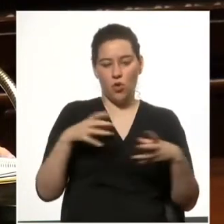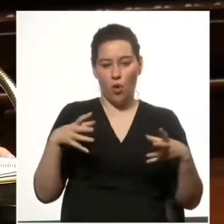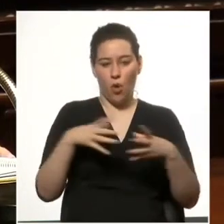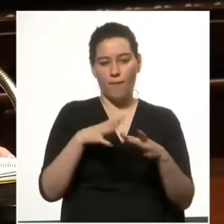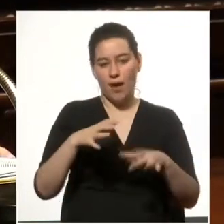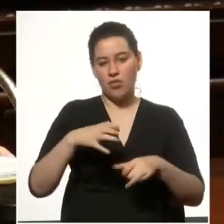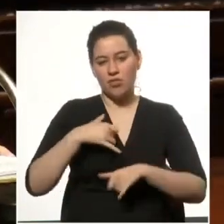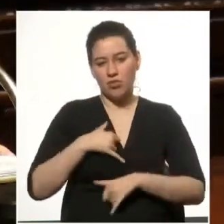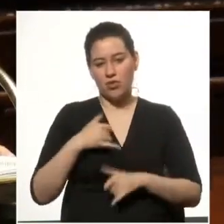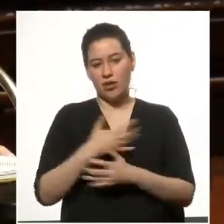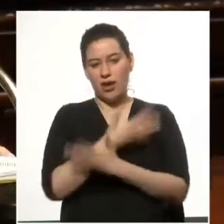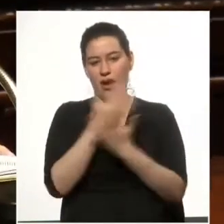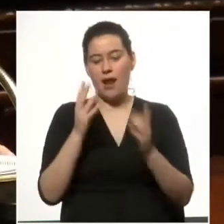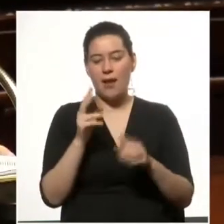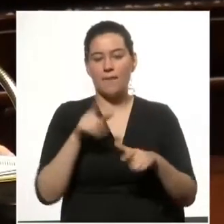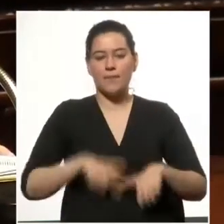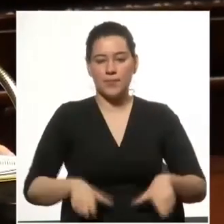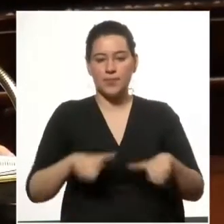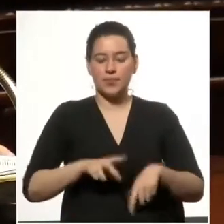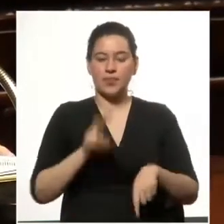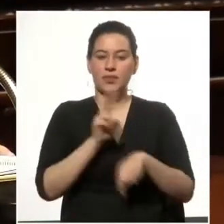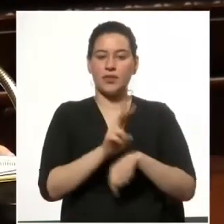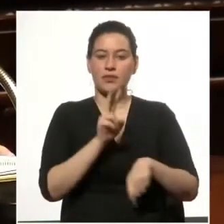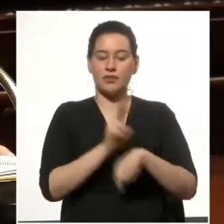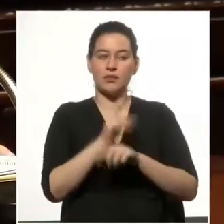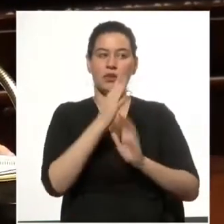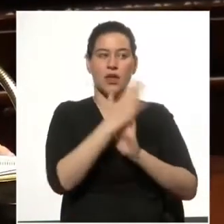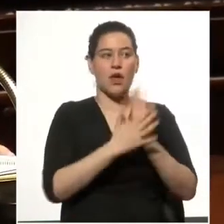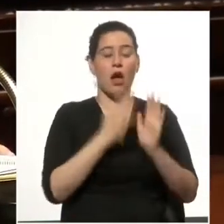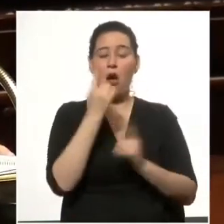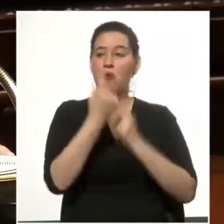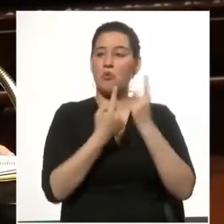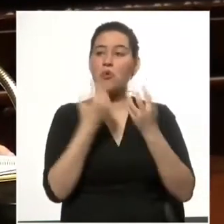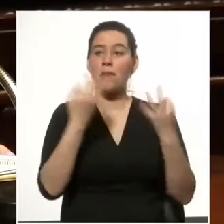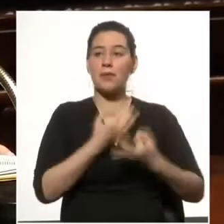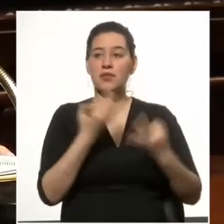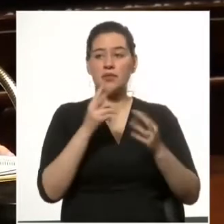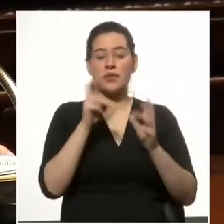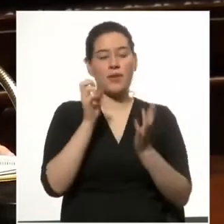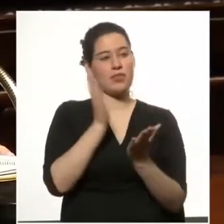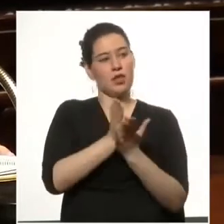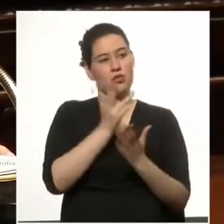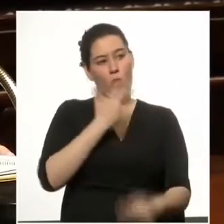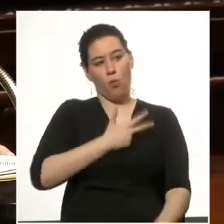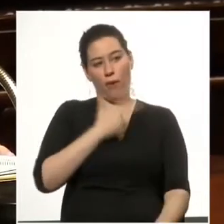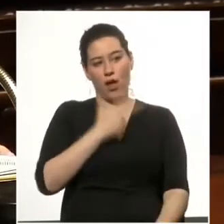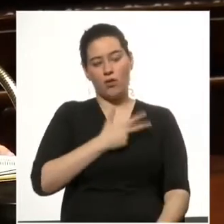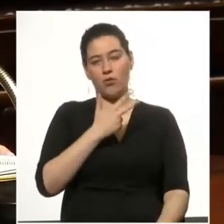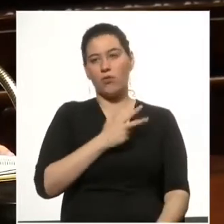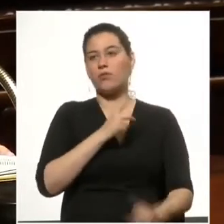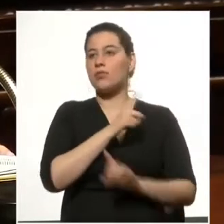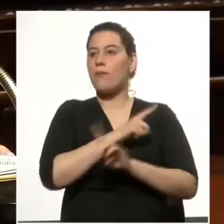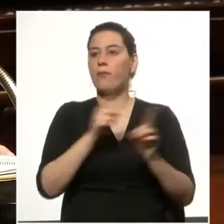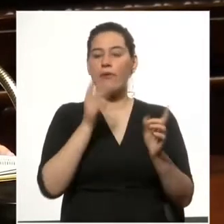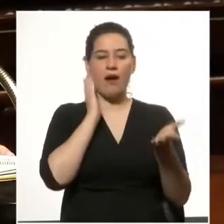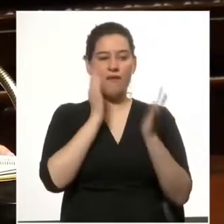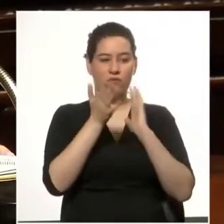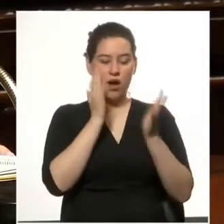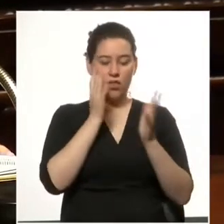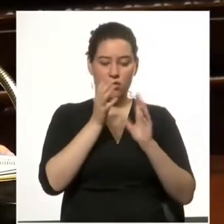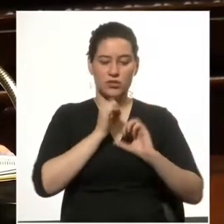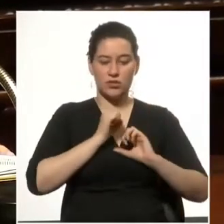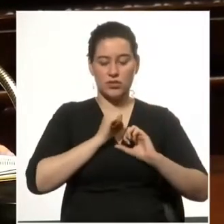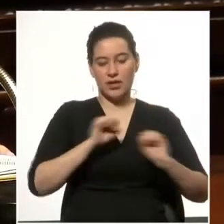del Ejército y del Ministerio de Defensa Nacional, siendo algunos especialistas en derechos humanos, y tampoco para con los abogados de la Secretaría